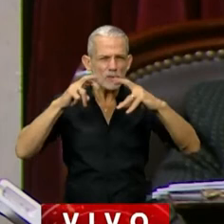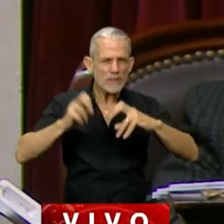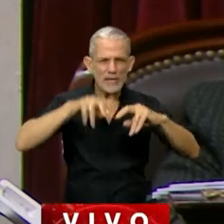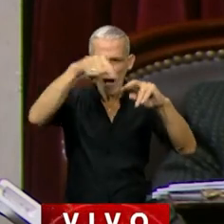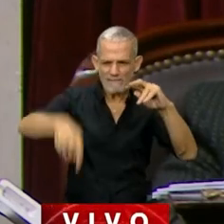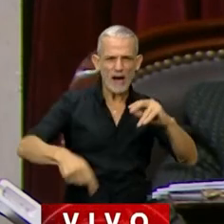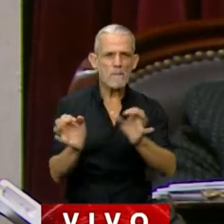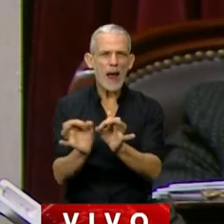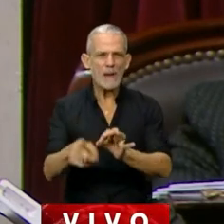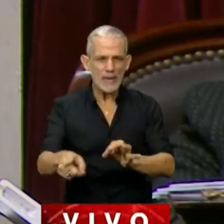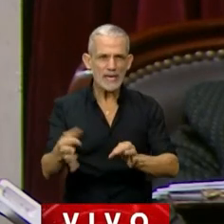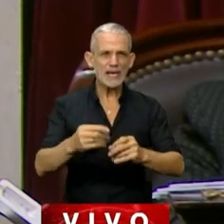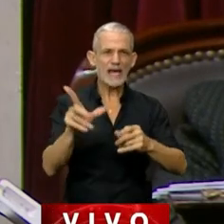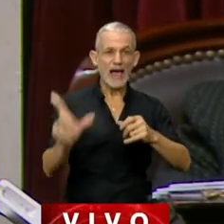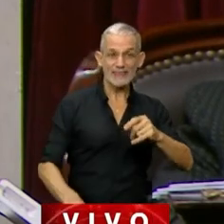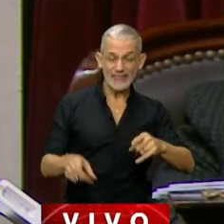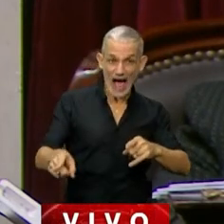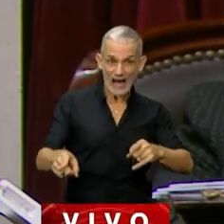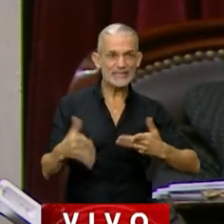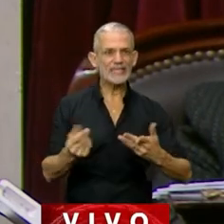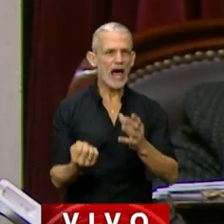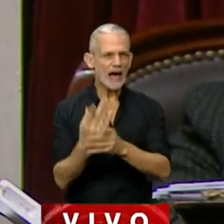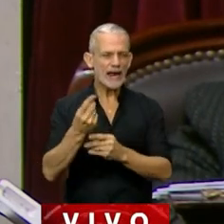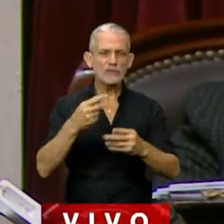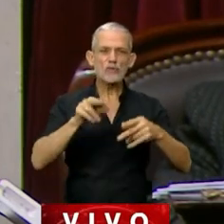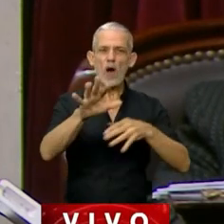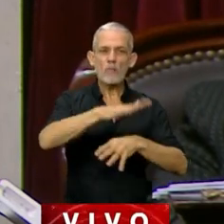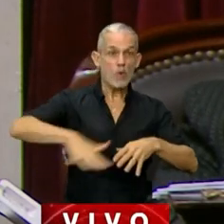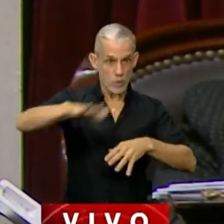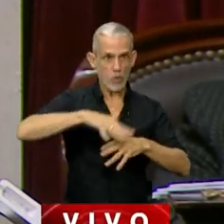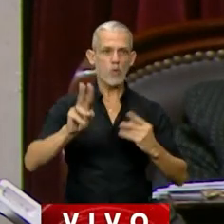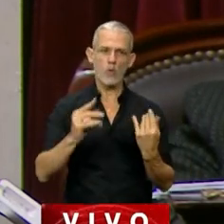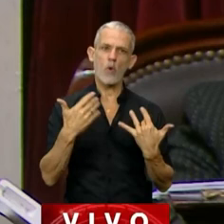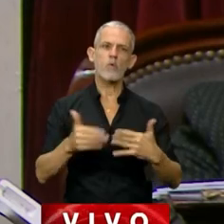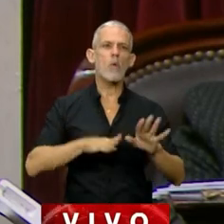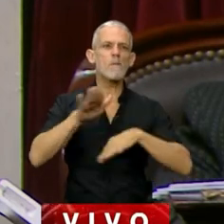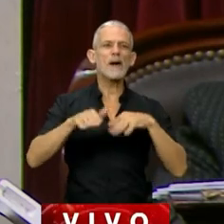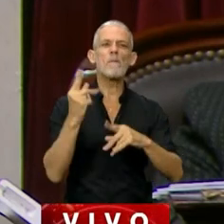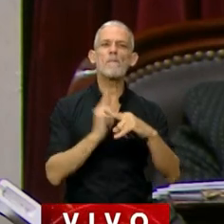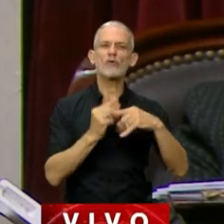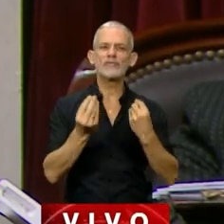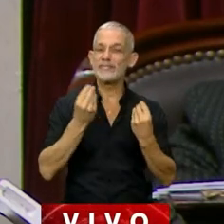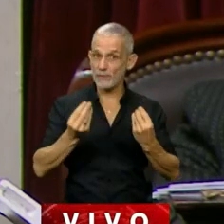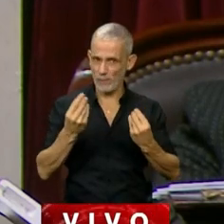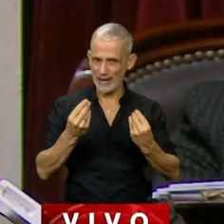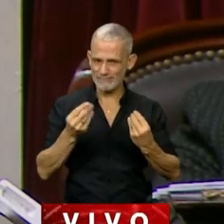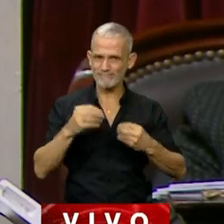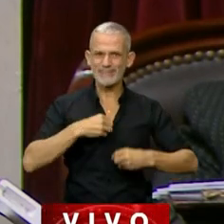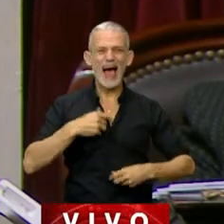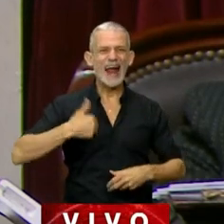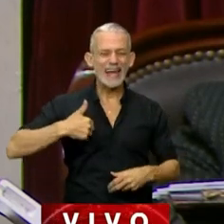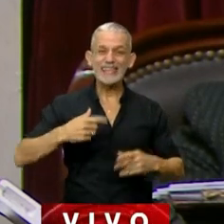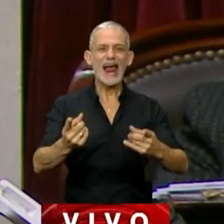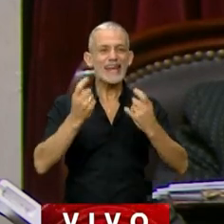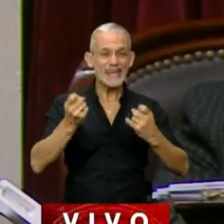al sur, a las Malvinas, a la Antártida, a la creación de una reserva, que es un paso positivo en este sentido.